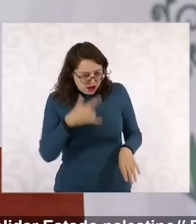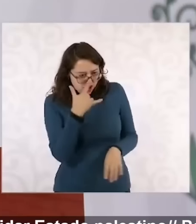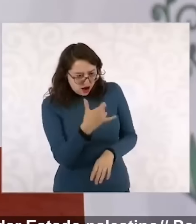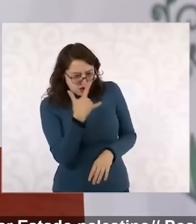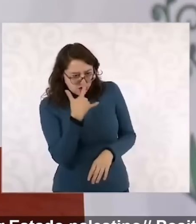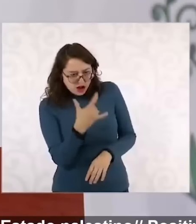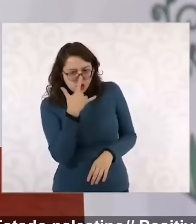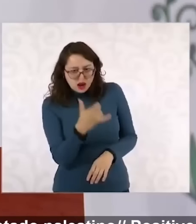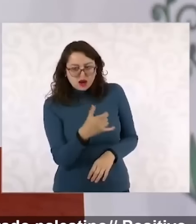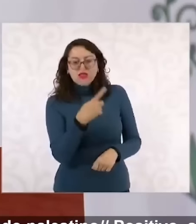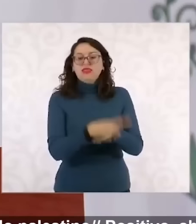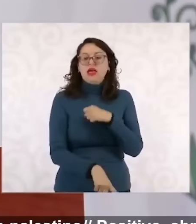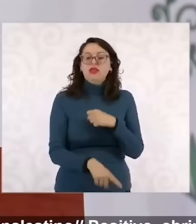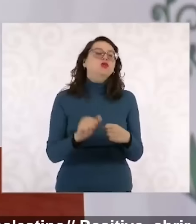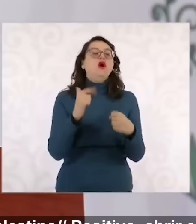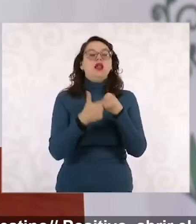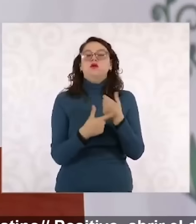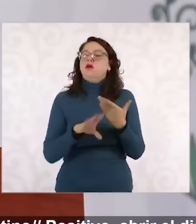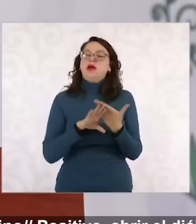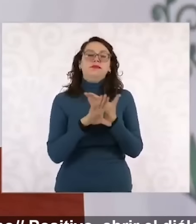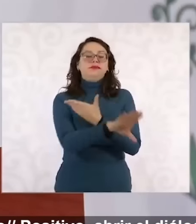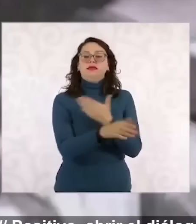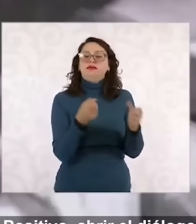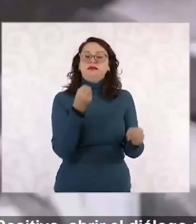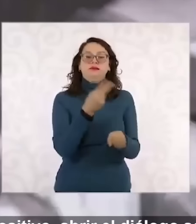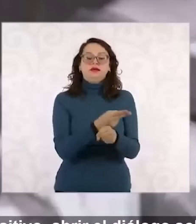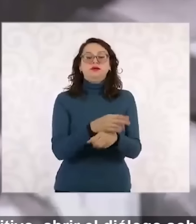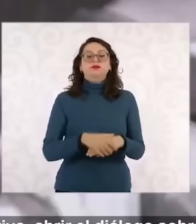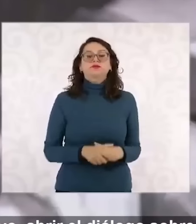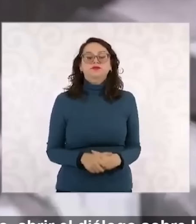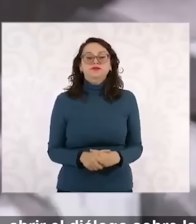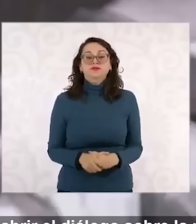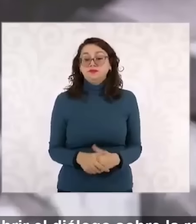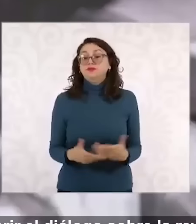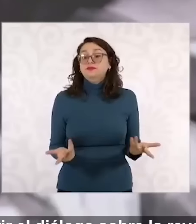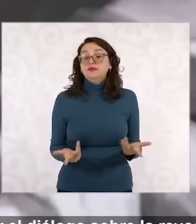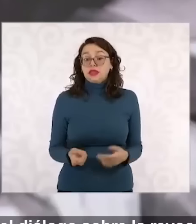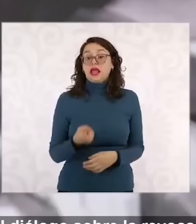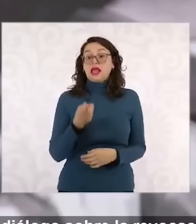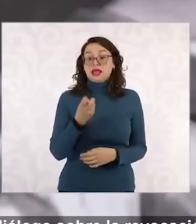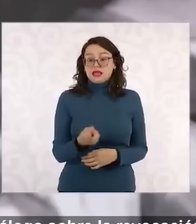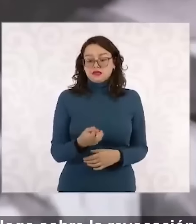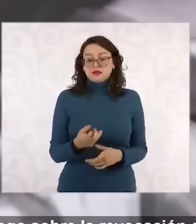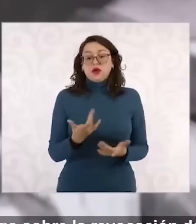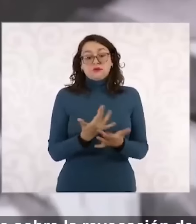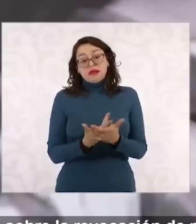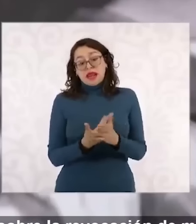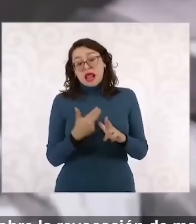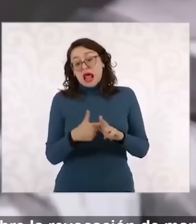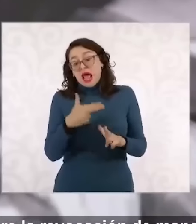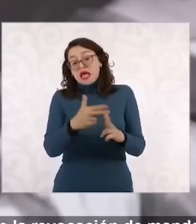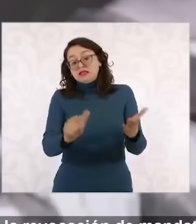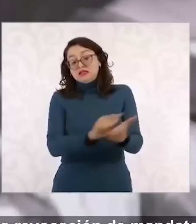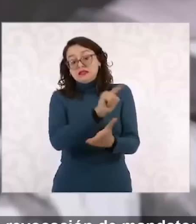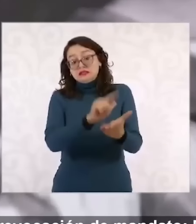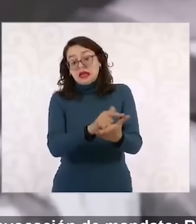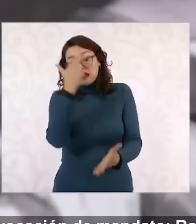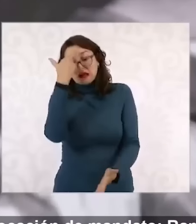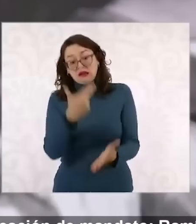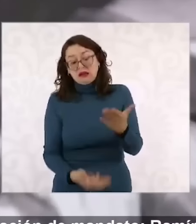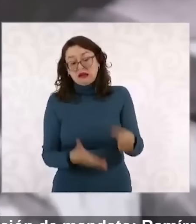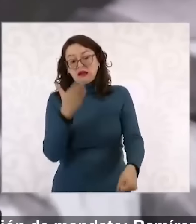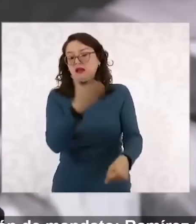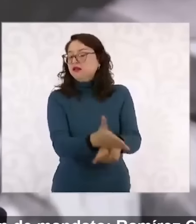antes de que generen un daño al sistema financiero. Con estas acciones avanzamos de la reacción a la anticipación y de la sanción a la